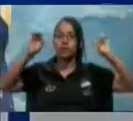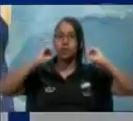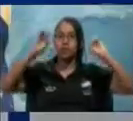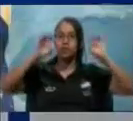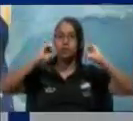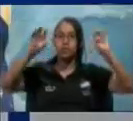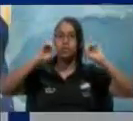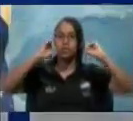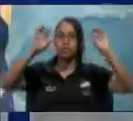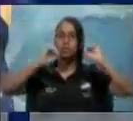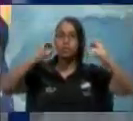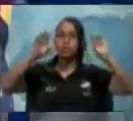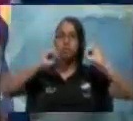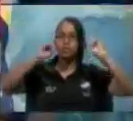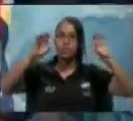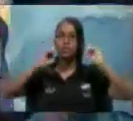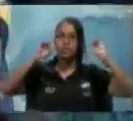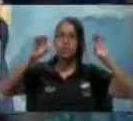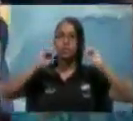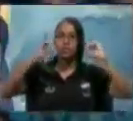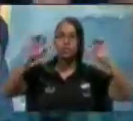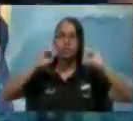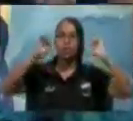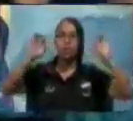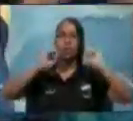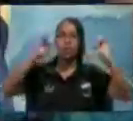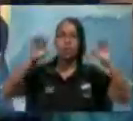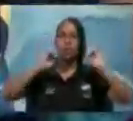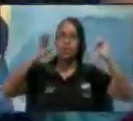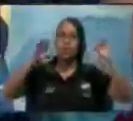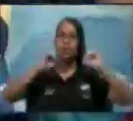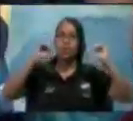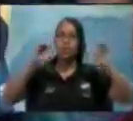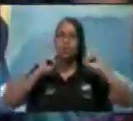¡Gloria a Dios! ¡Gloria a Dios! ¡Gloria a Dios! ¡Gloria a Dios!